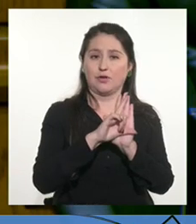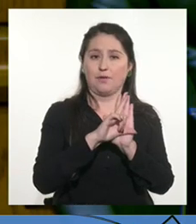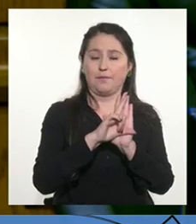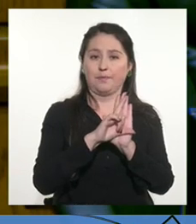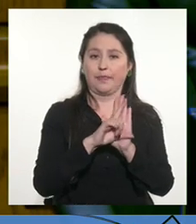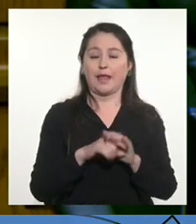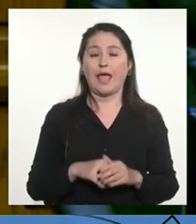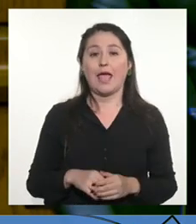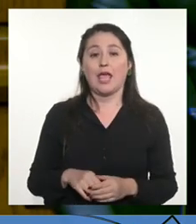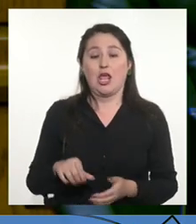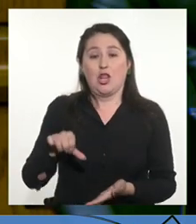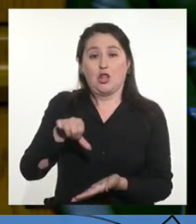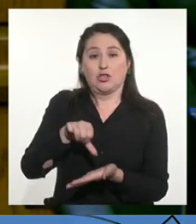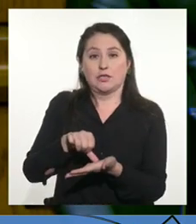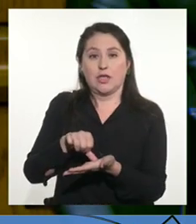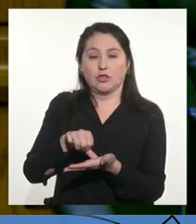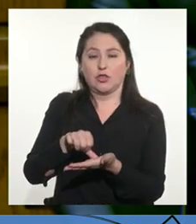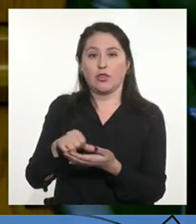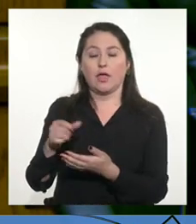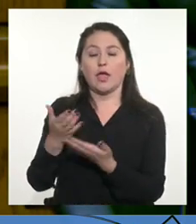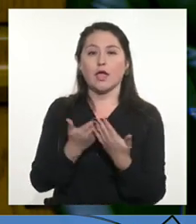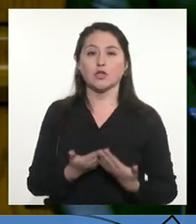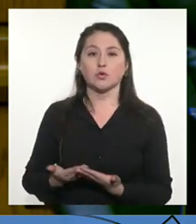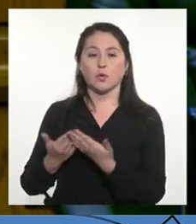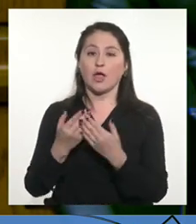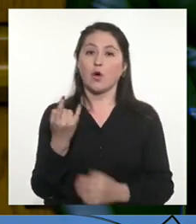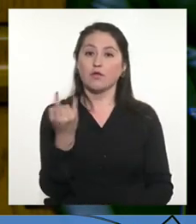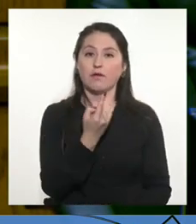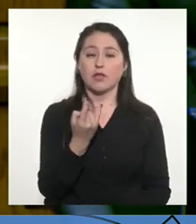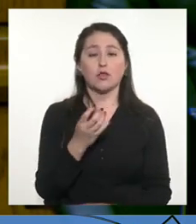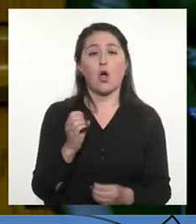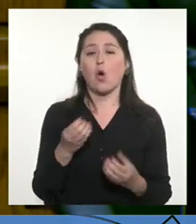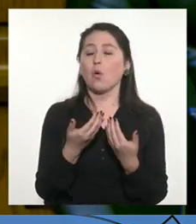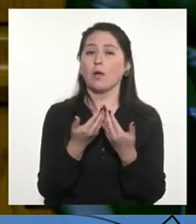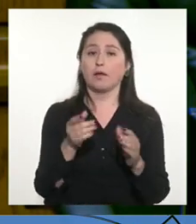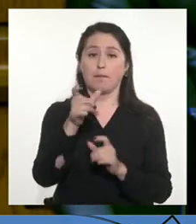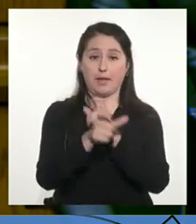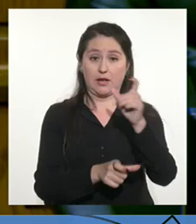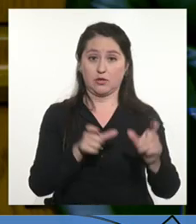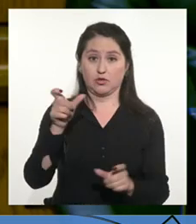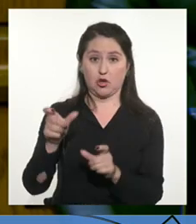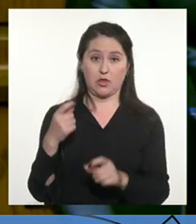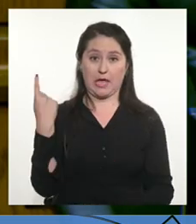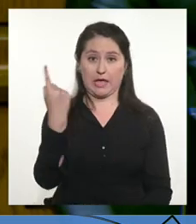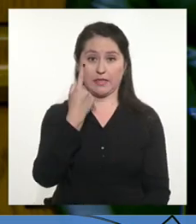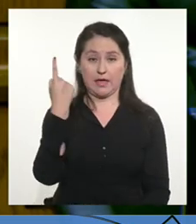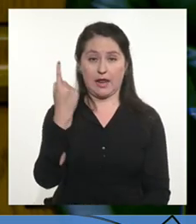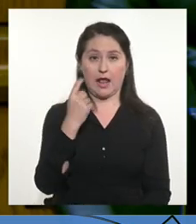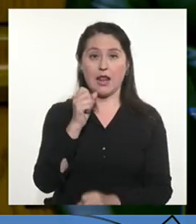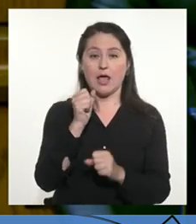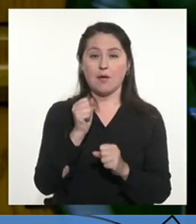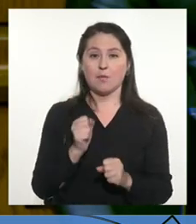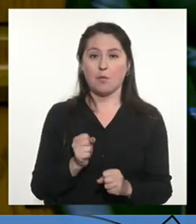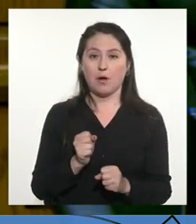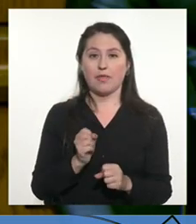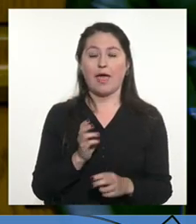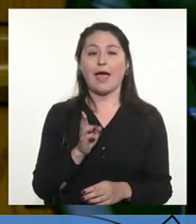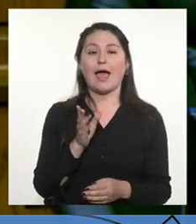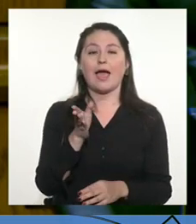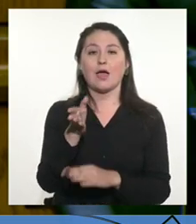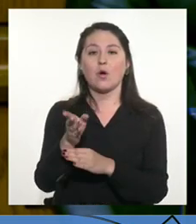centros de estudios las universidades o personas en general puedan tener un espacio productivo en esta materia